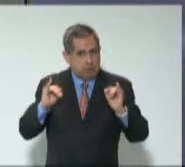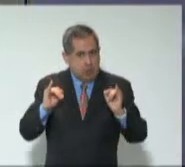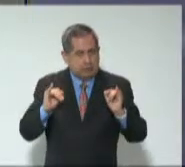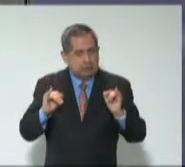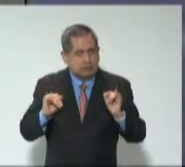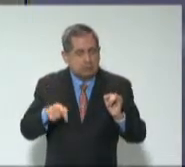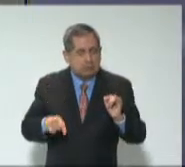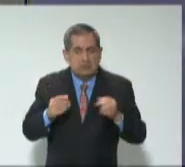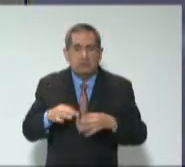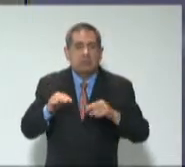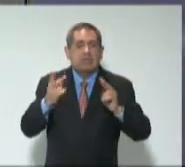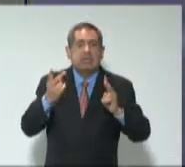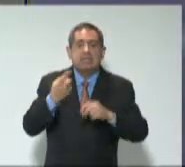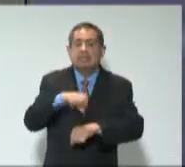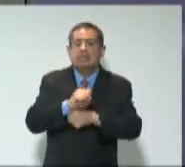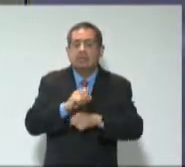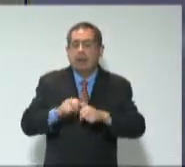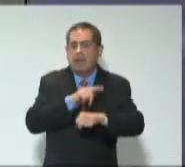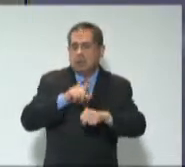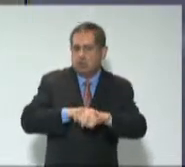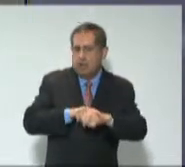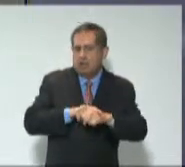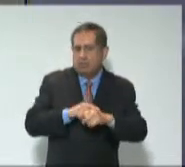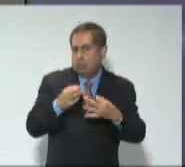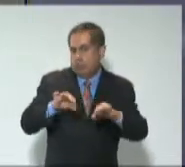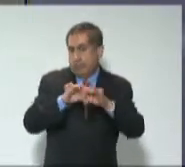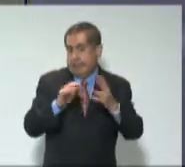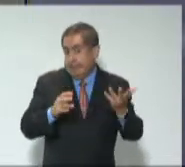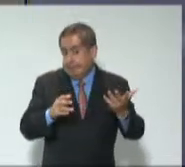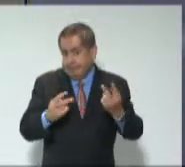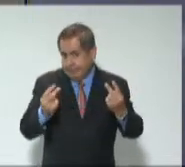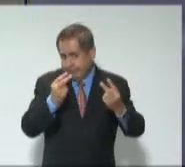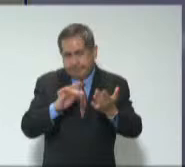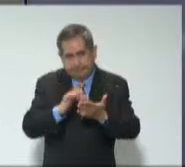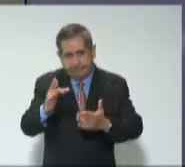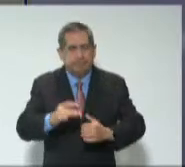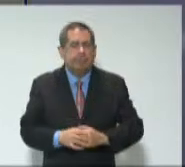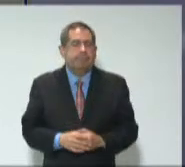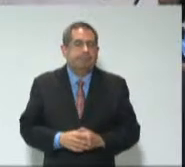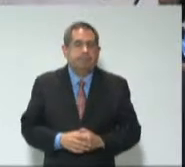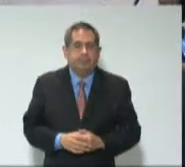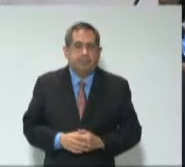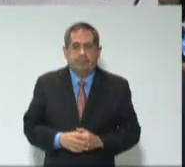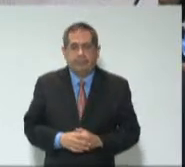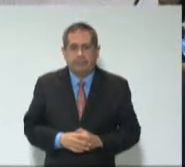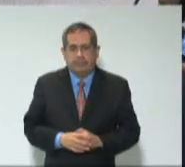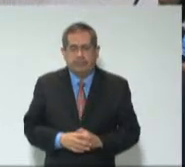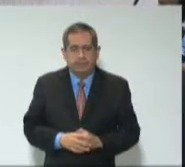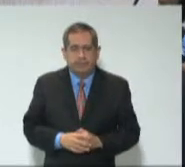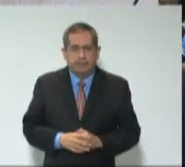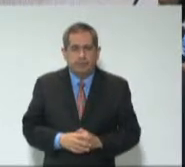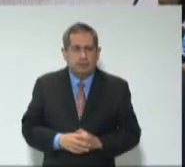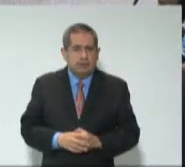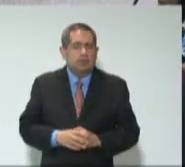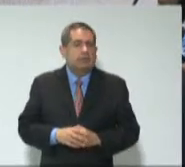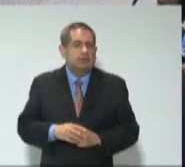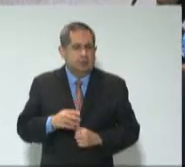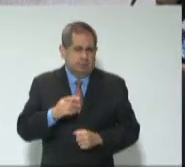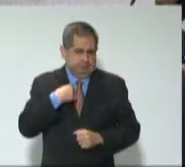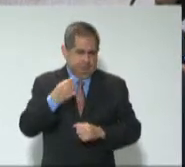la importante semana Déjenme decirles que mucho camino se ha